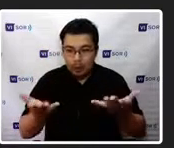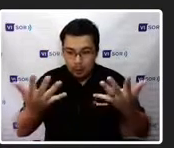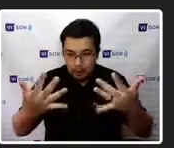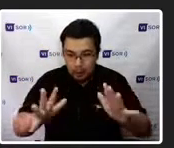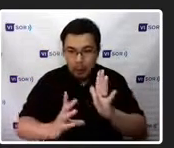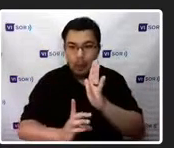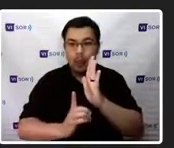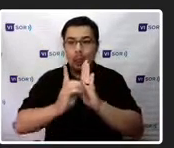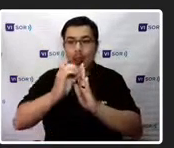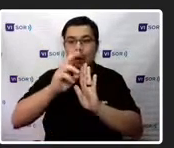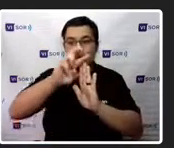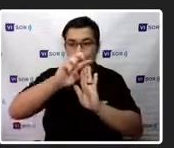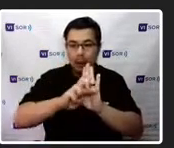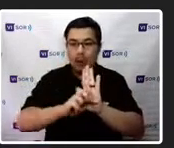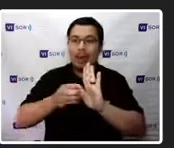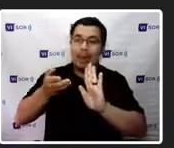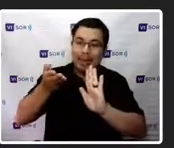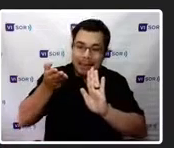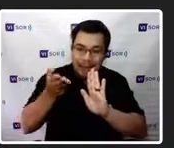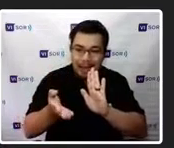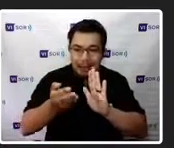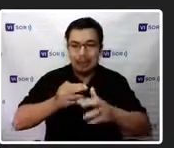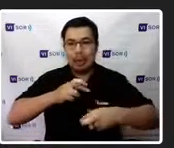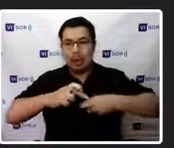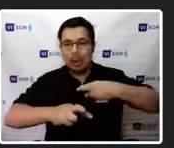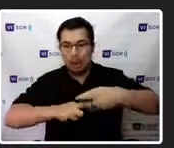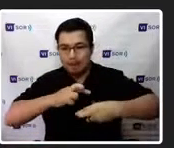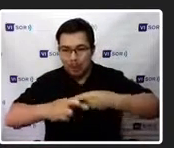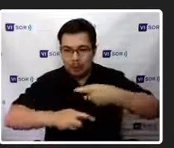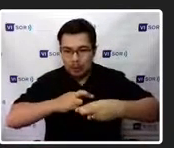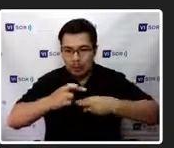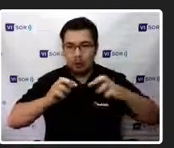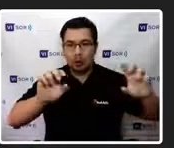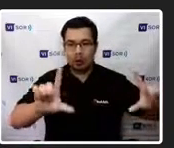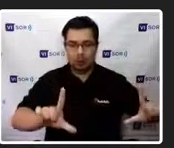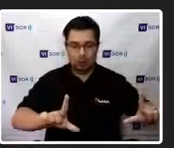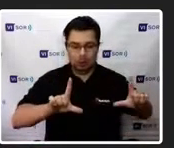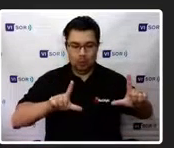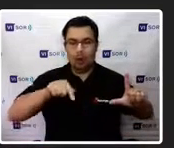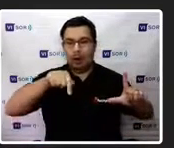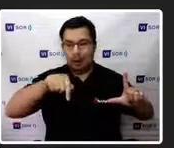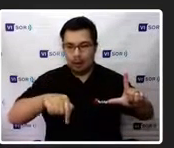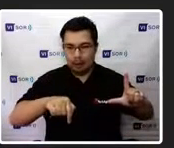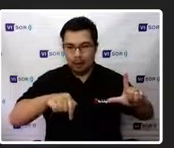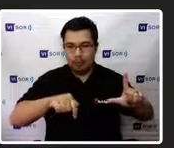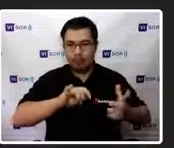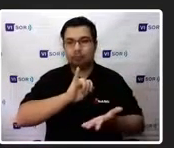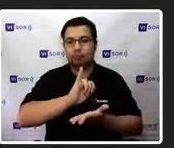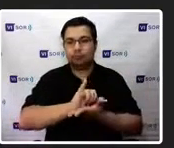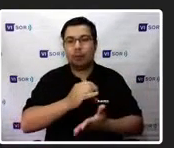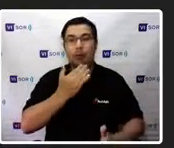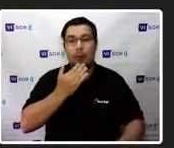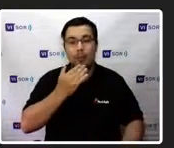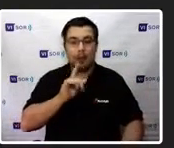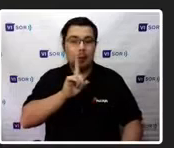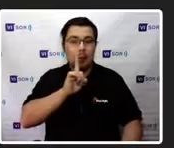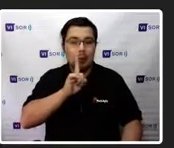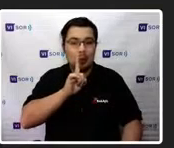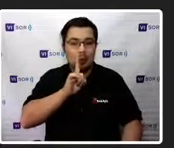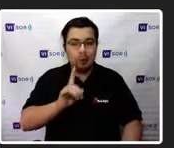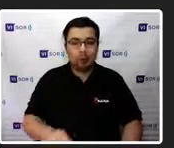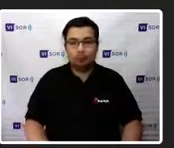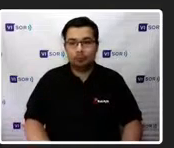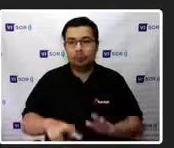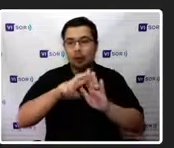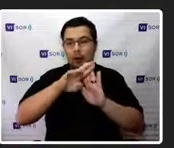titulación, es el proceso de titulación que tenemos en la institución. Adicionalmente también tiene requisitos de práctica, una práctica profesional que debe realizar,